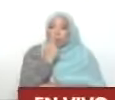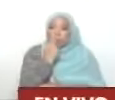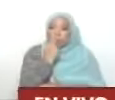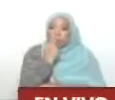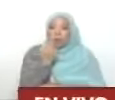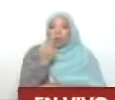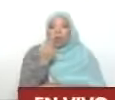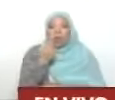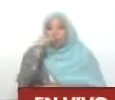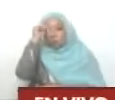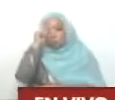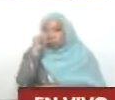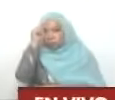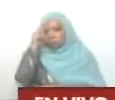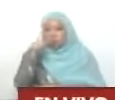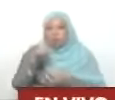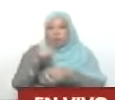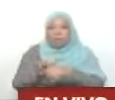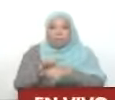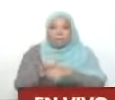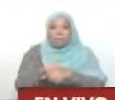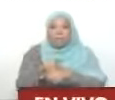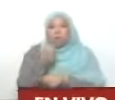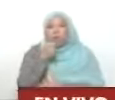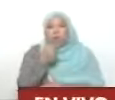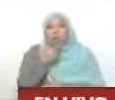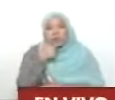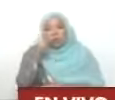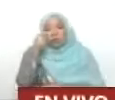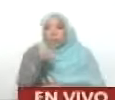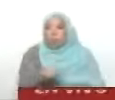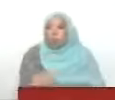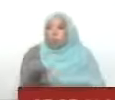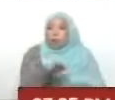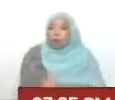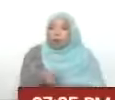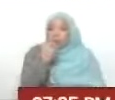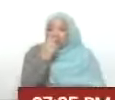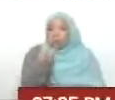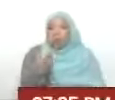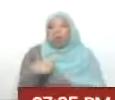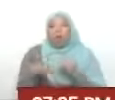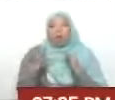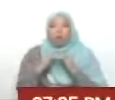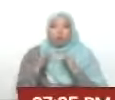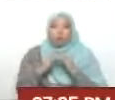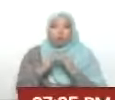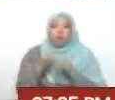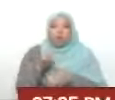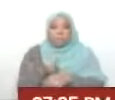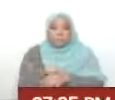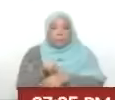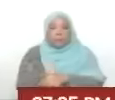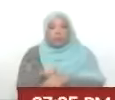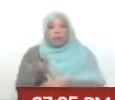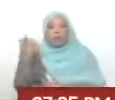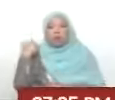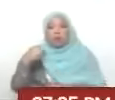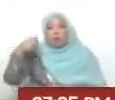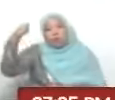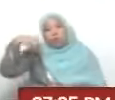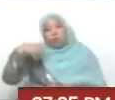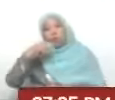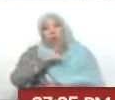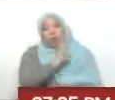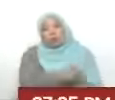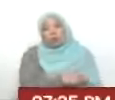Isnotú, a ese bello pueblo de Trujillo, y vaya hasta la casa de José Gregorio Hernández. Allí hay una luz, una